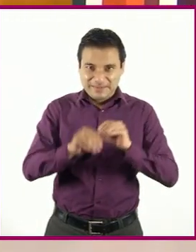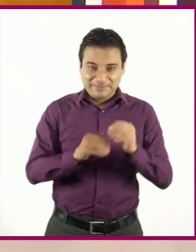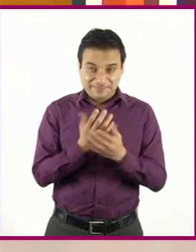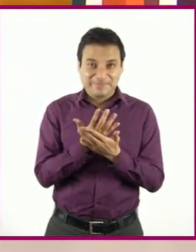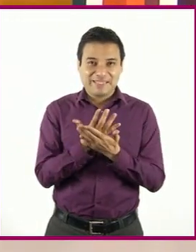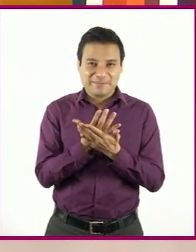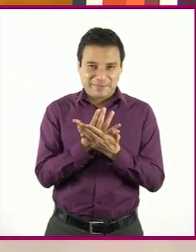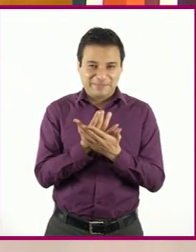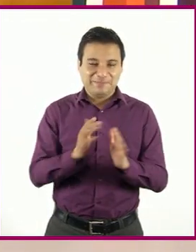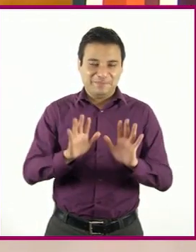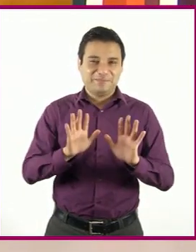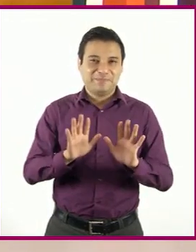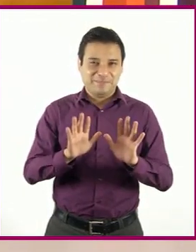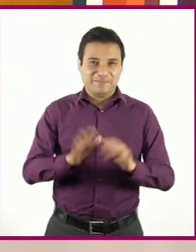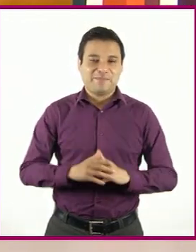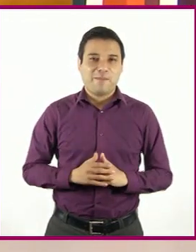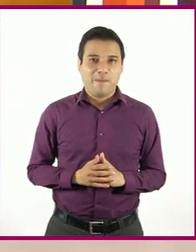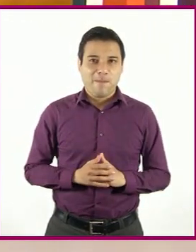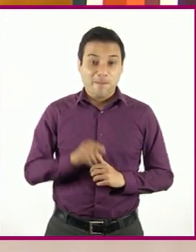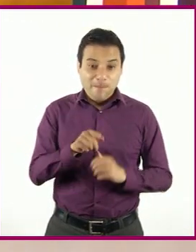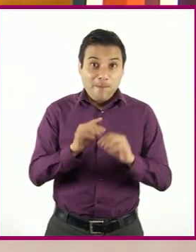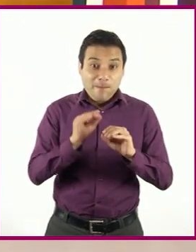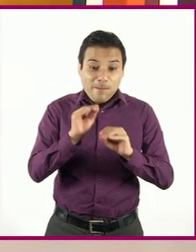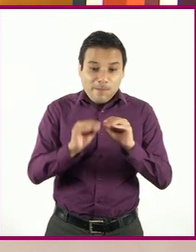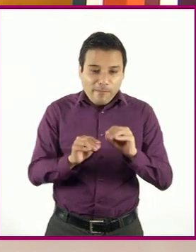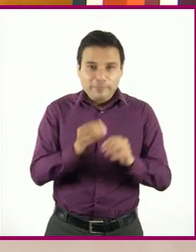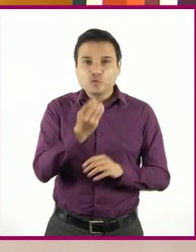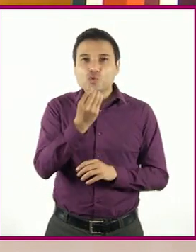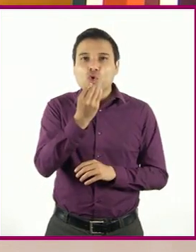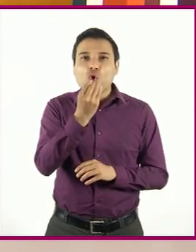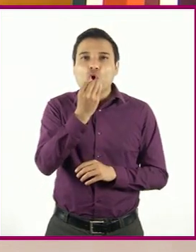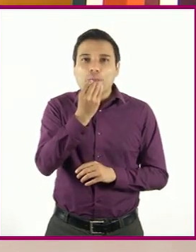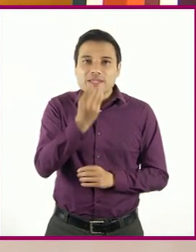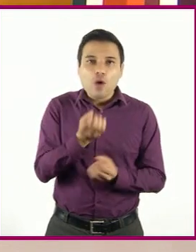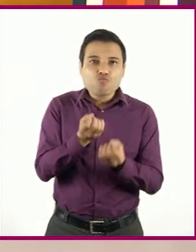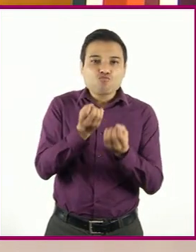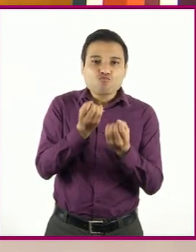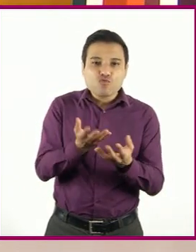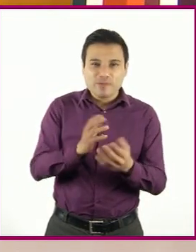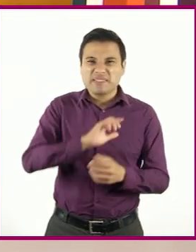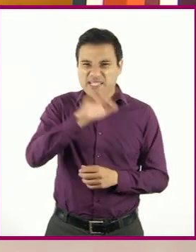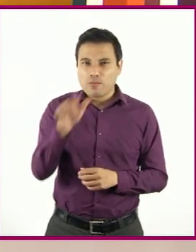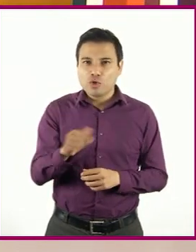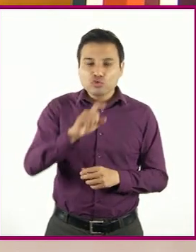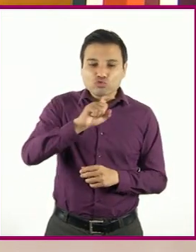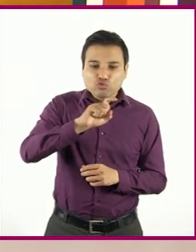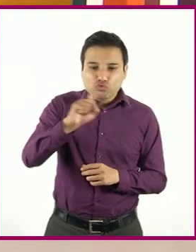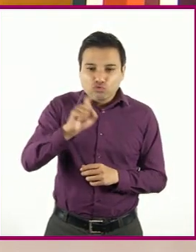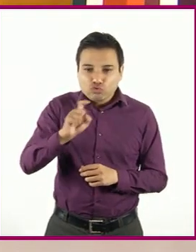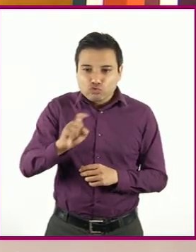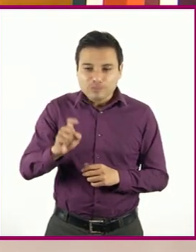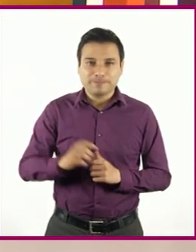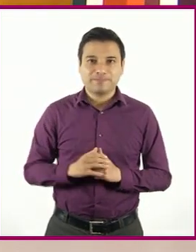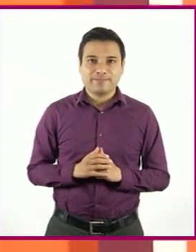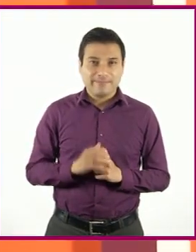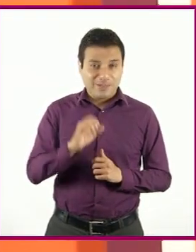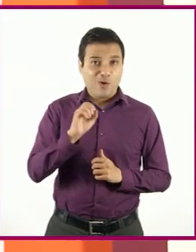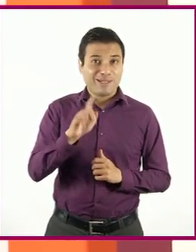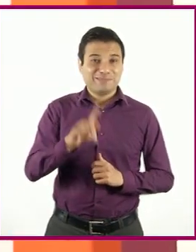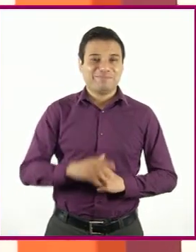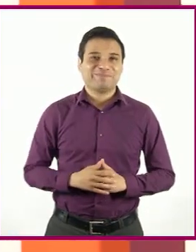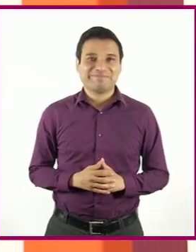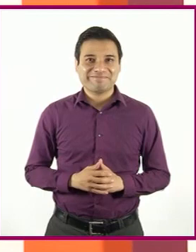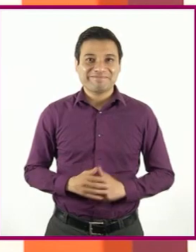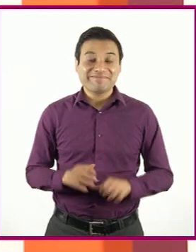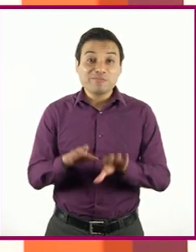prototipo de dispensador de alimentos y después planteamos de qué color pintarlo? Está bien, Teresa.